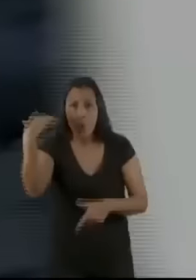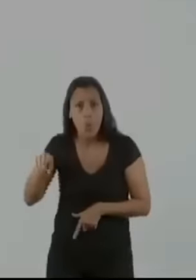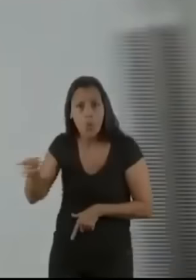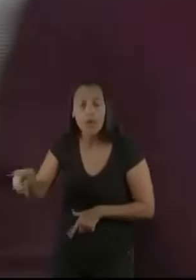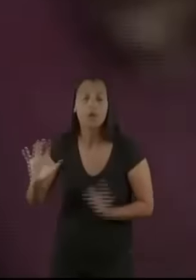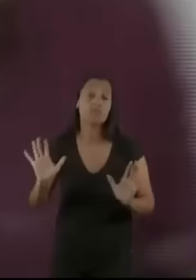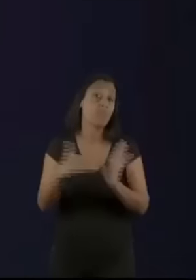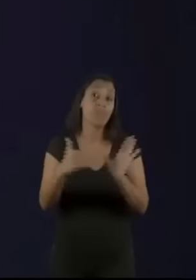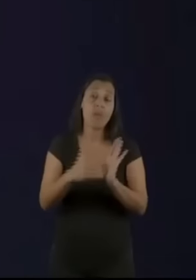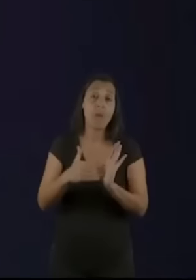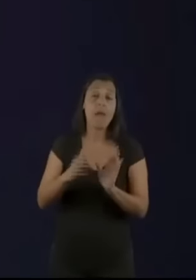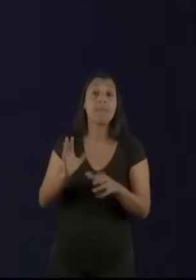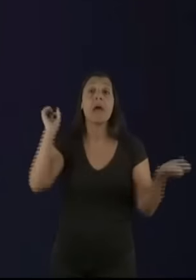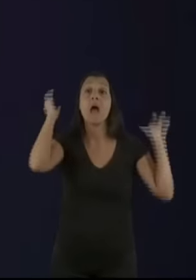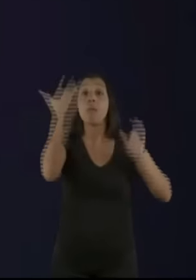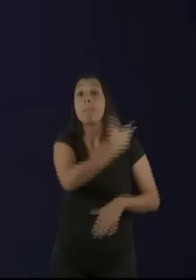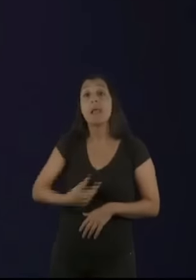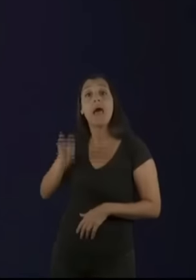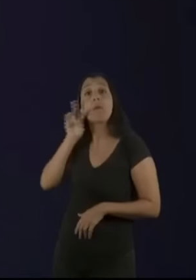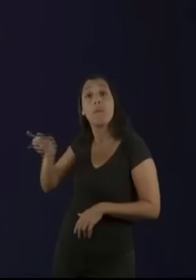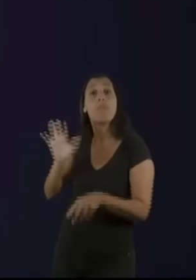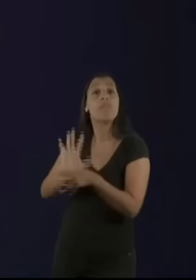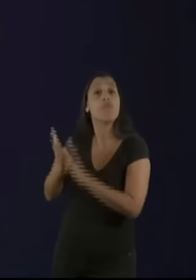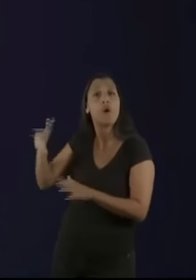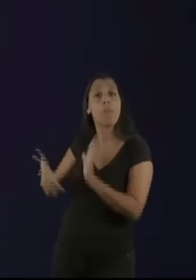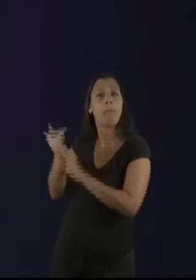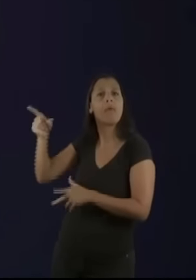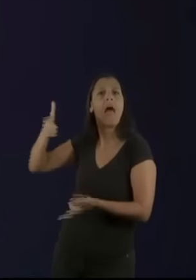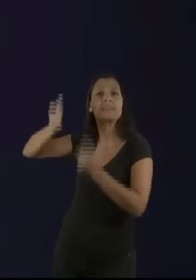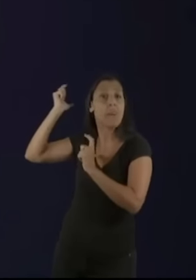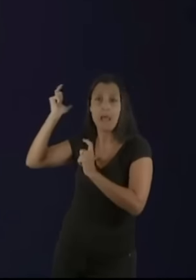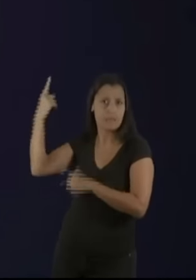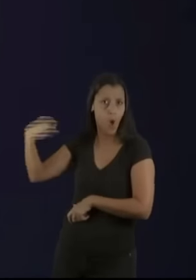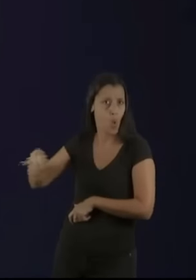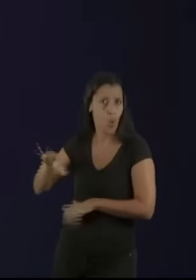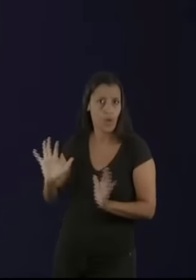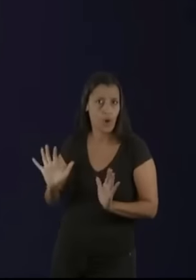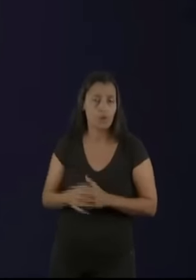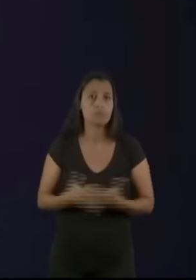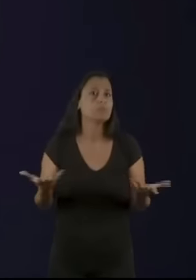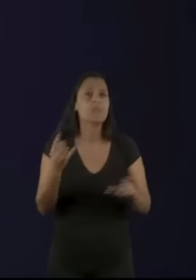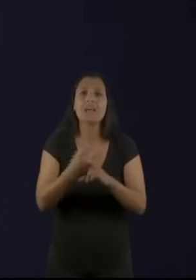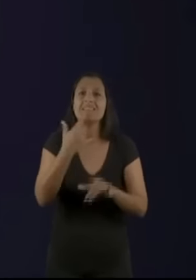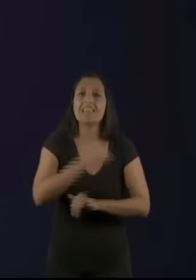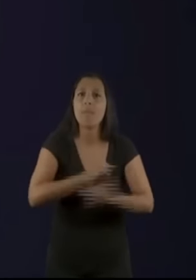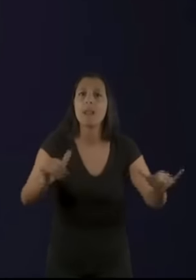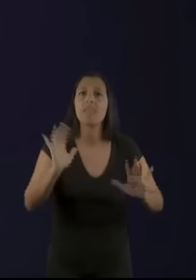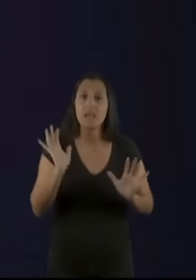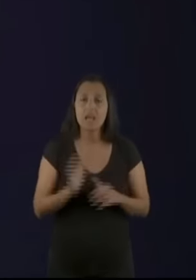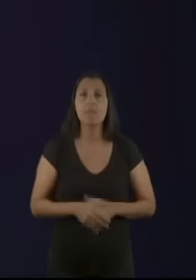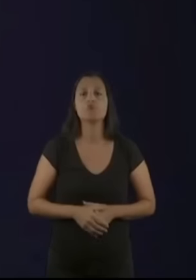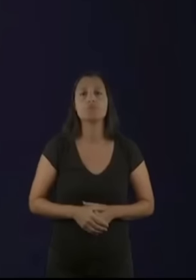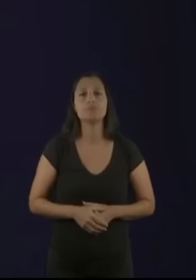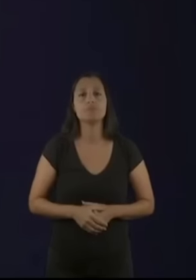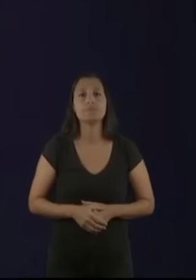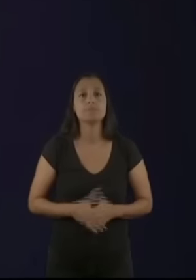experiencia que el presidente Miley ha evaluado en los diferentes casos Por supuesto que no siempre eh lo hemos dicho eh en cada